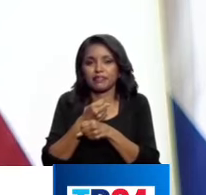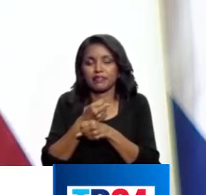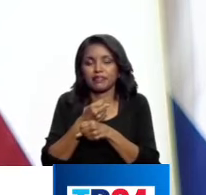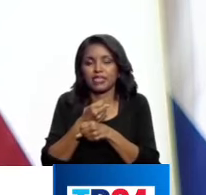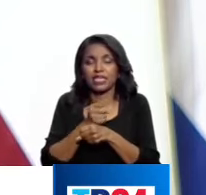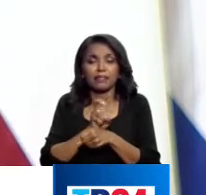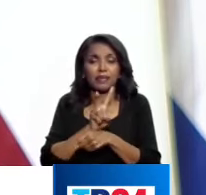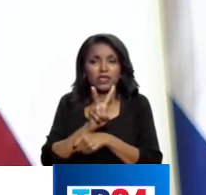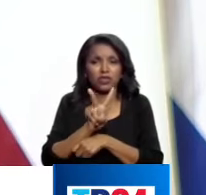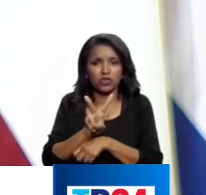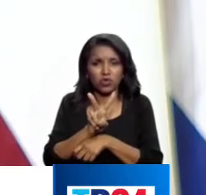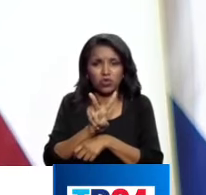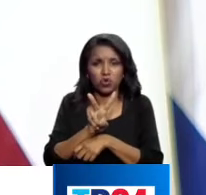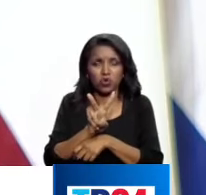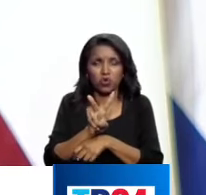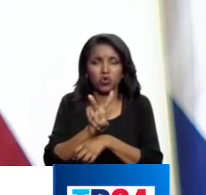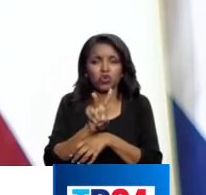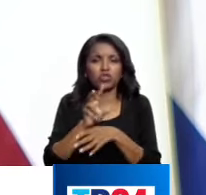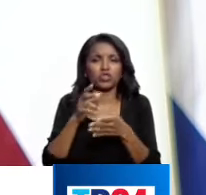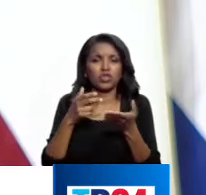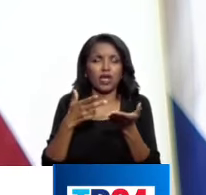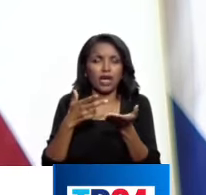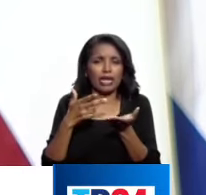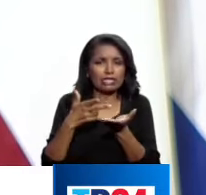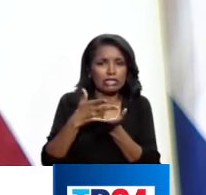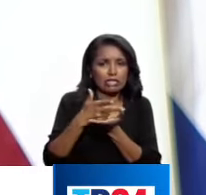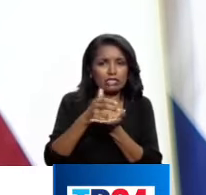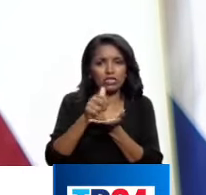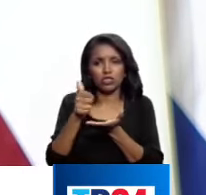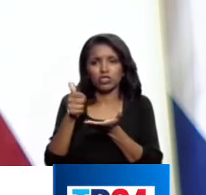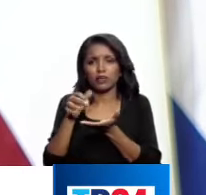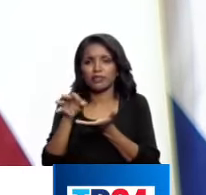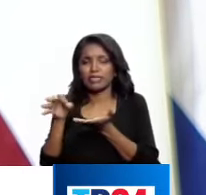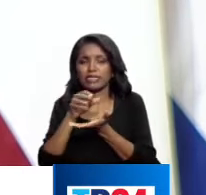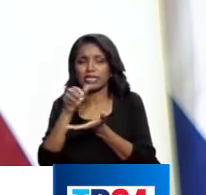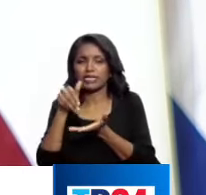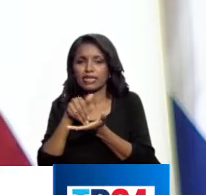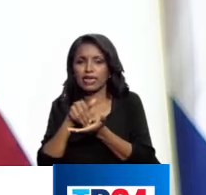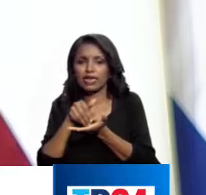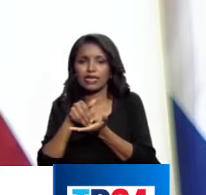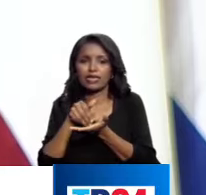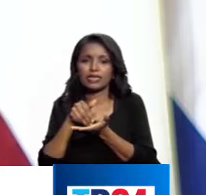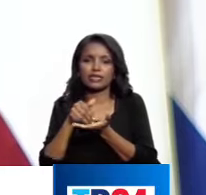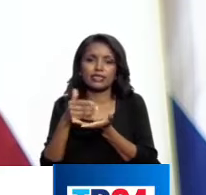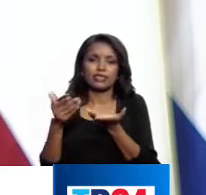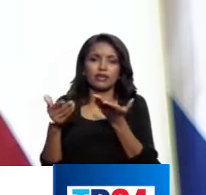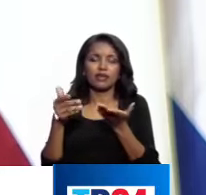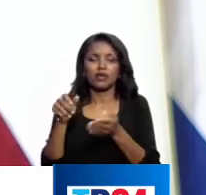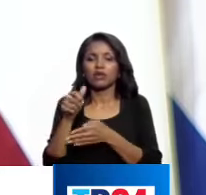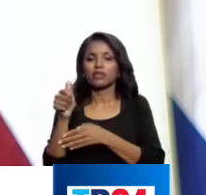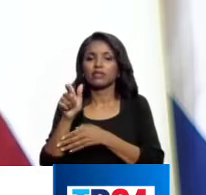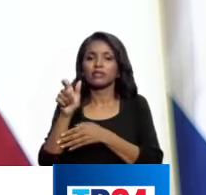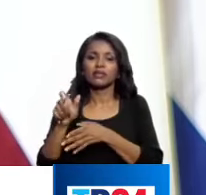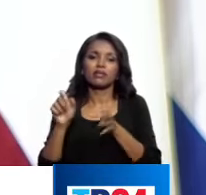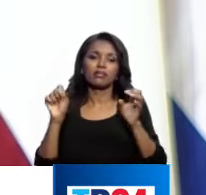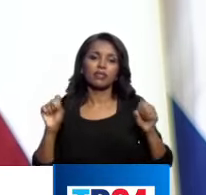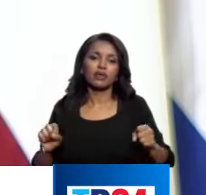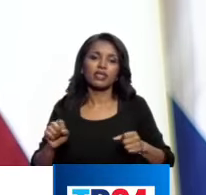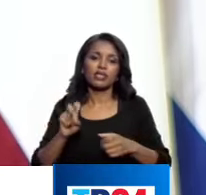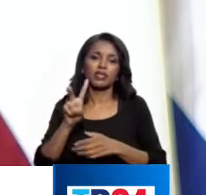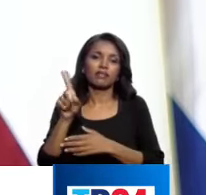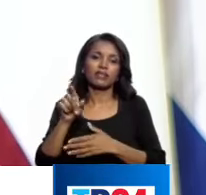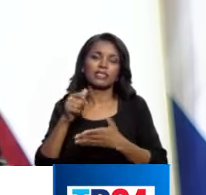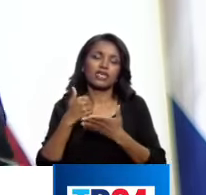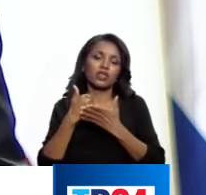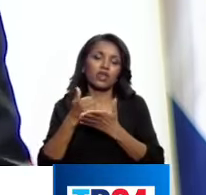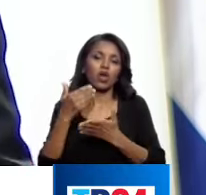en provincias centrales y en Chiriquí y no vamos a esperar que esto estén listos para que, por ejemplo, alguien como Carlos Sarmiento en 2 meses pueda